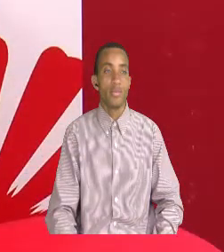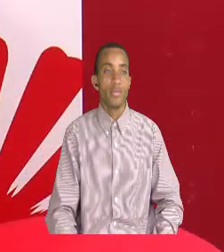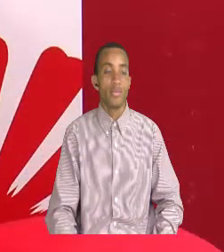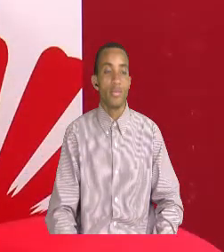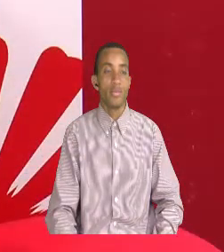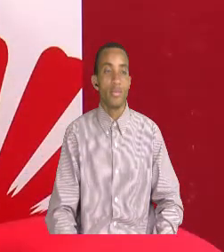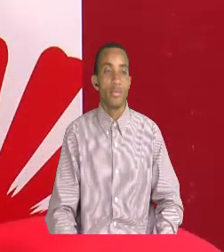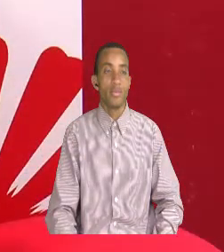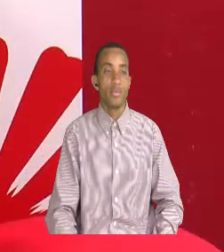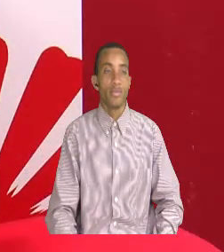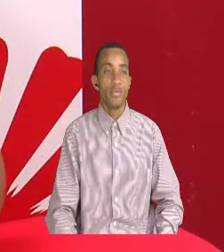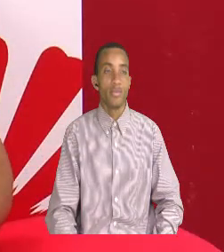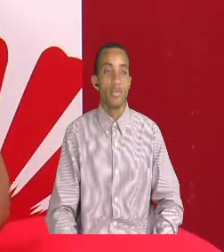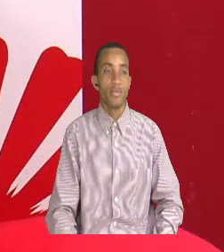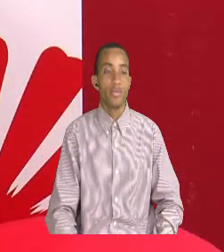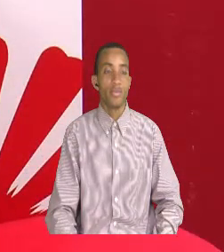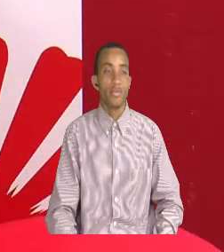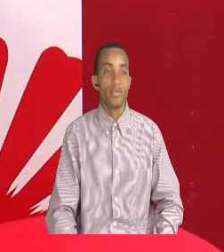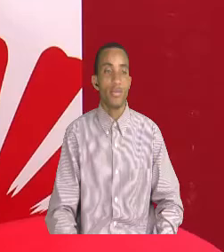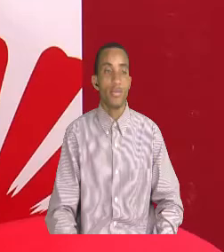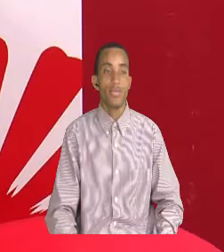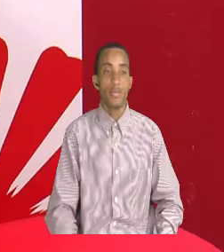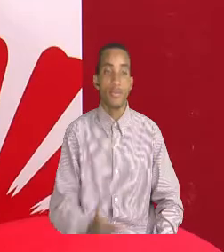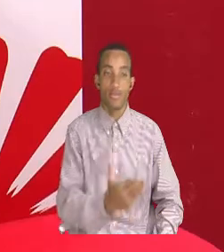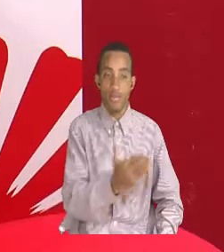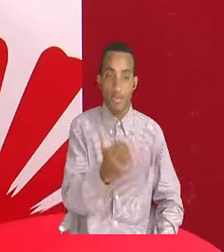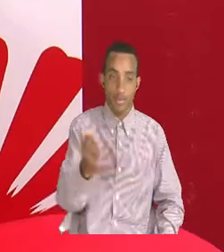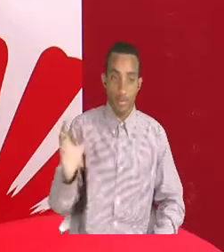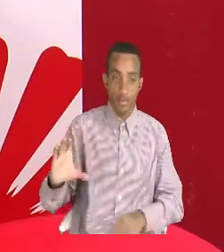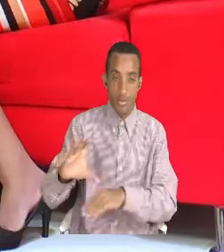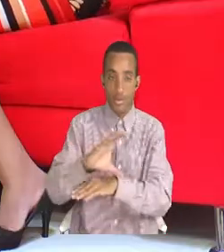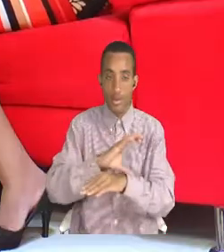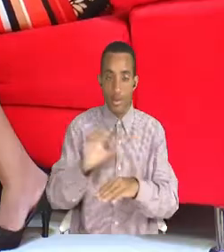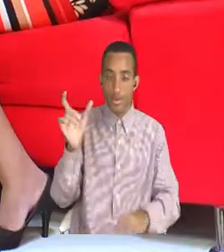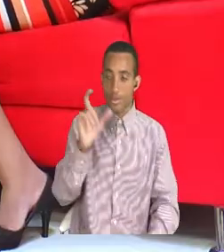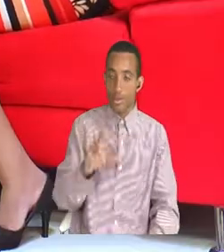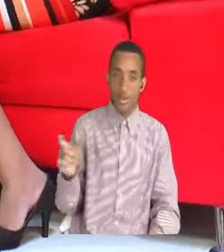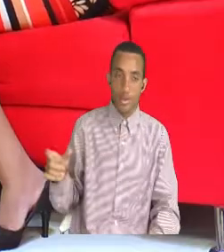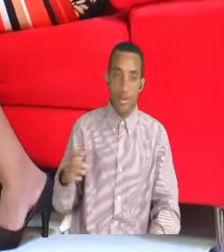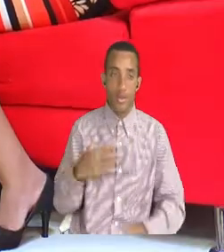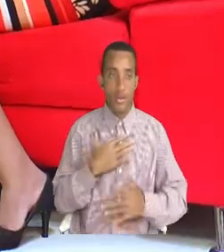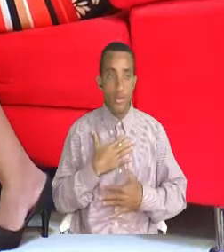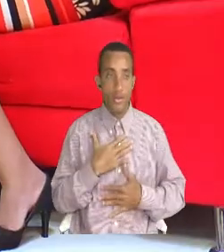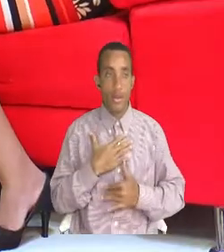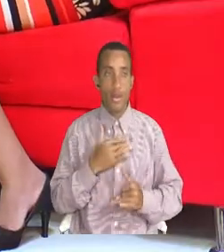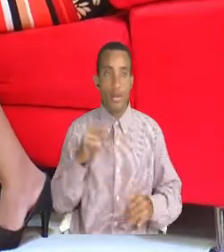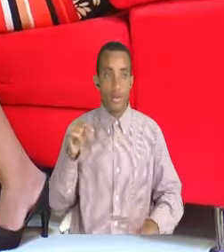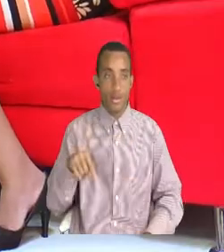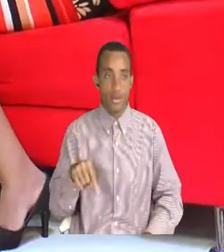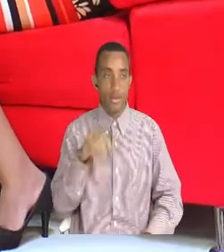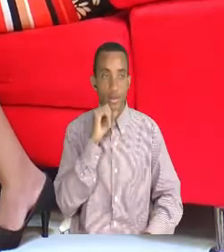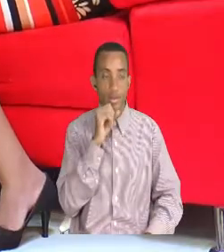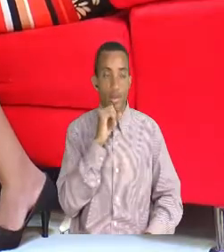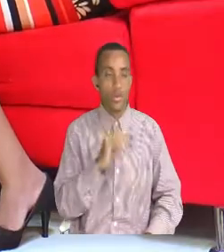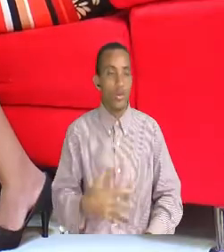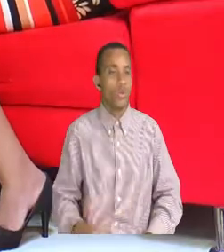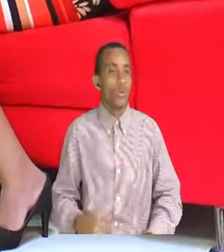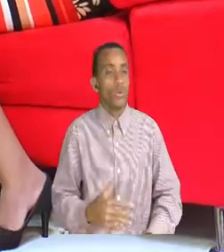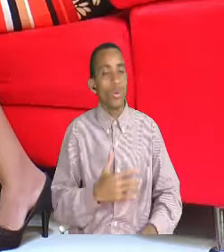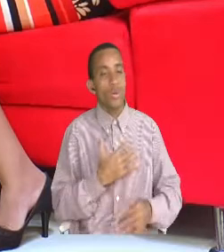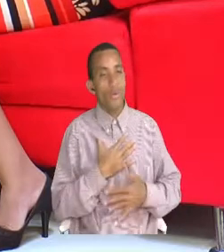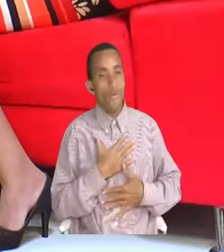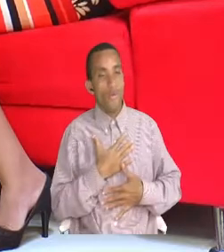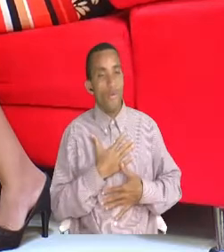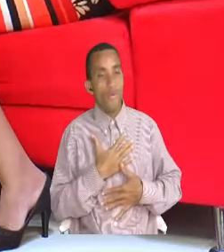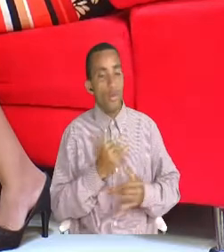Bueno, entonces ahí estaban nuestros ciudadanos barranqueños. Marcela, ¿usted es feliz en Barranca Bermeja? Súper feliz porque me ha dado todo